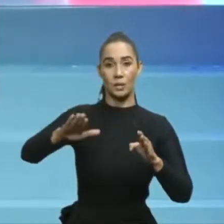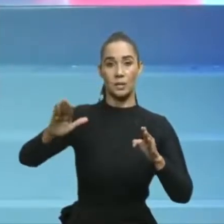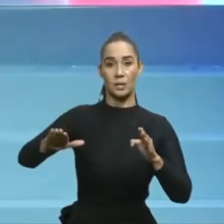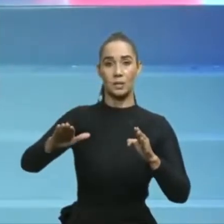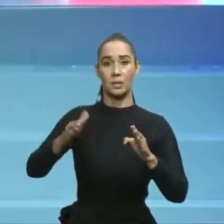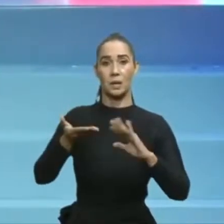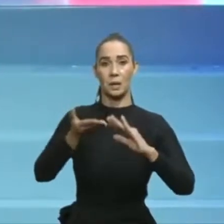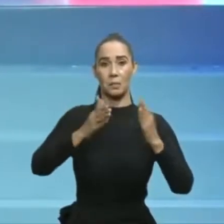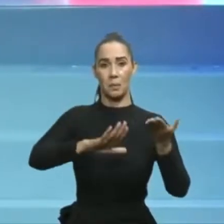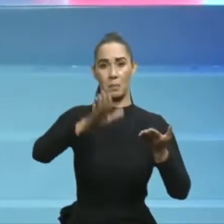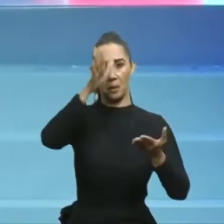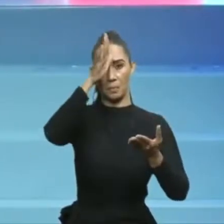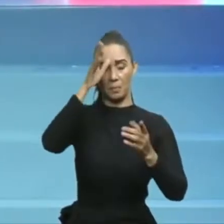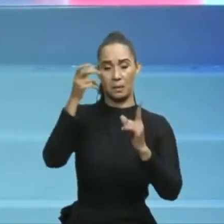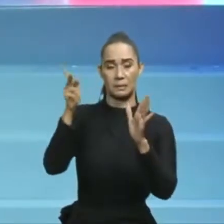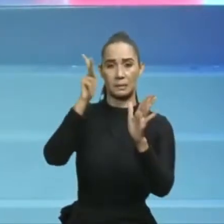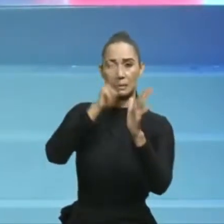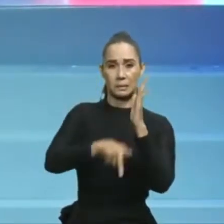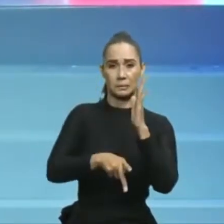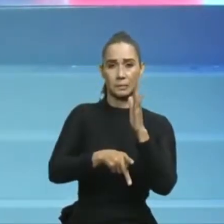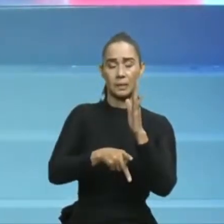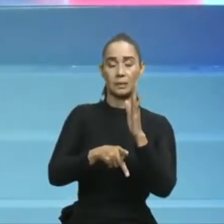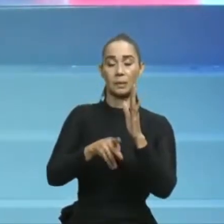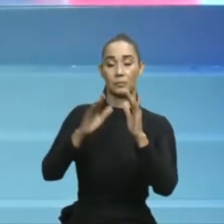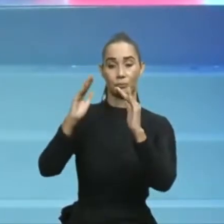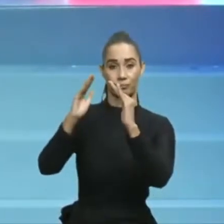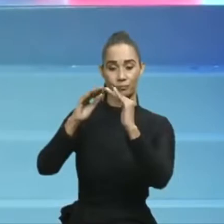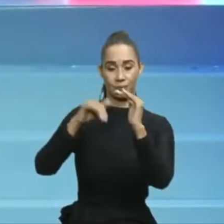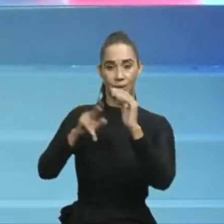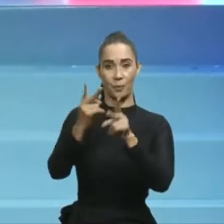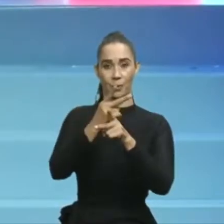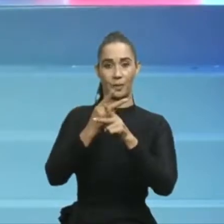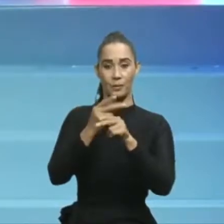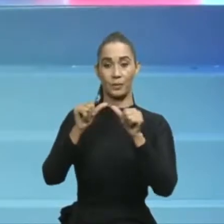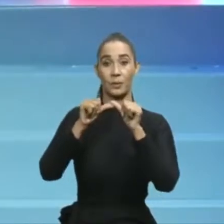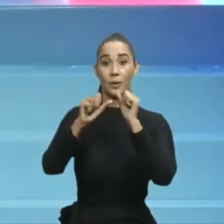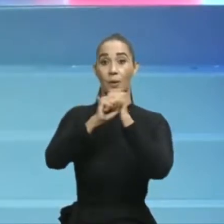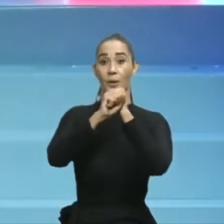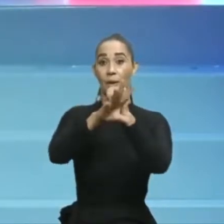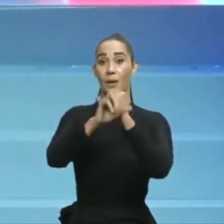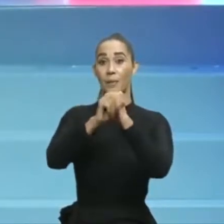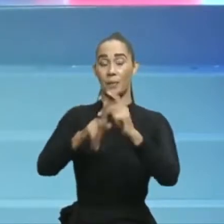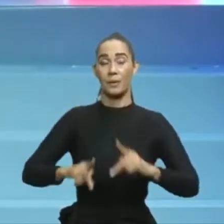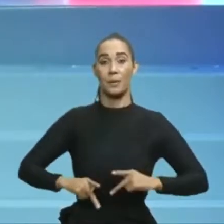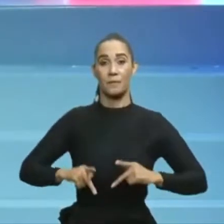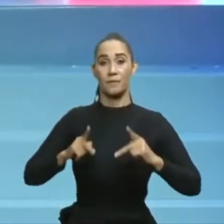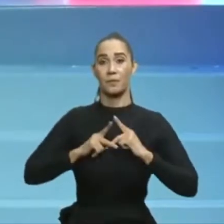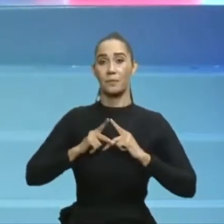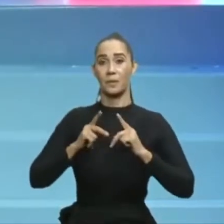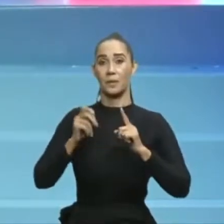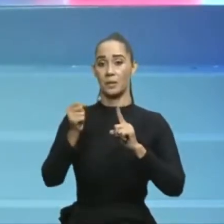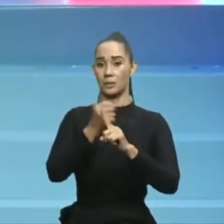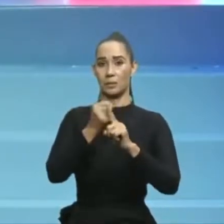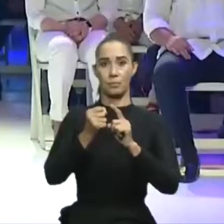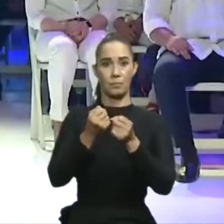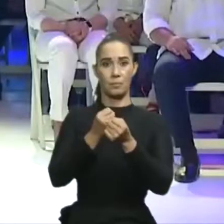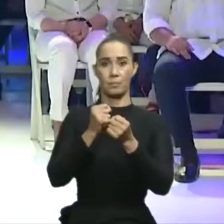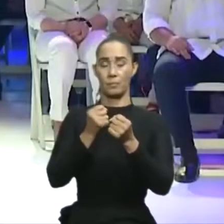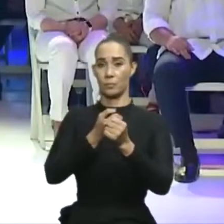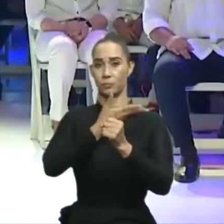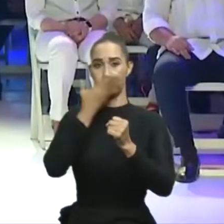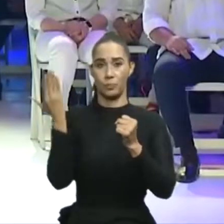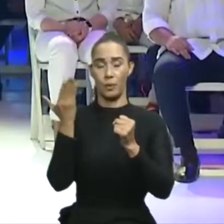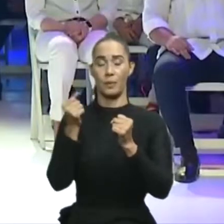huérfanos por feminicidios se ha continuado con la campaña vivir sin violencia es posible alcanzando a más